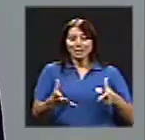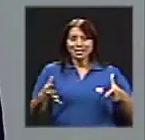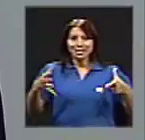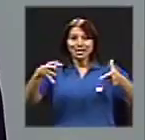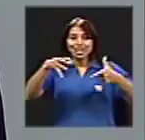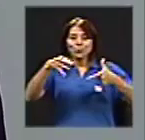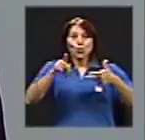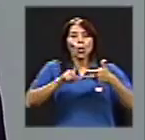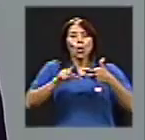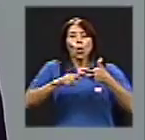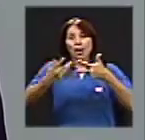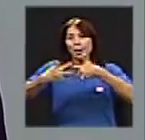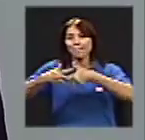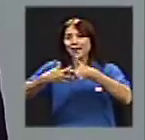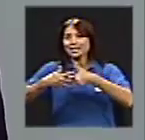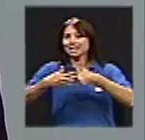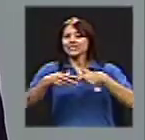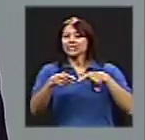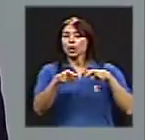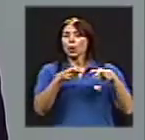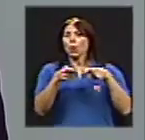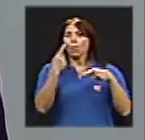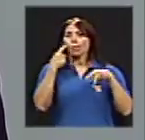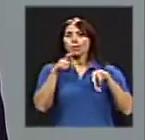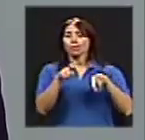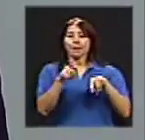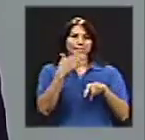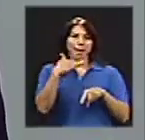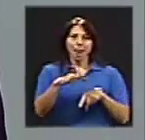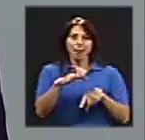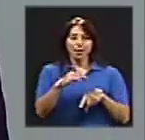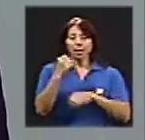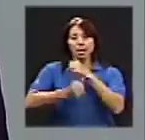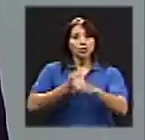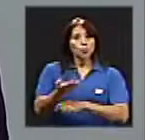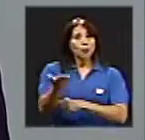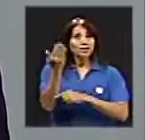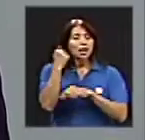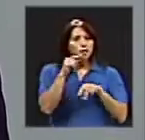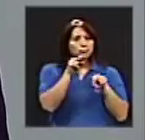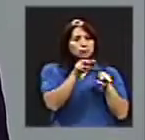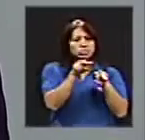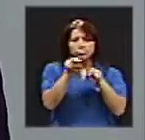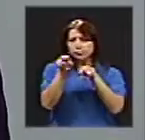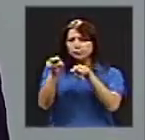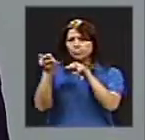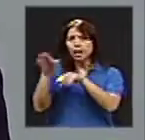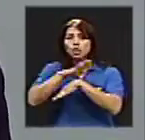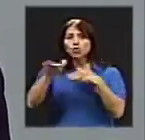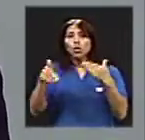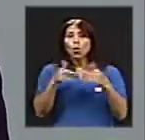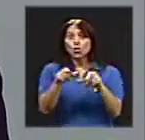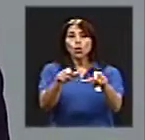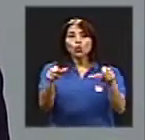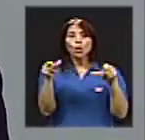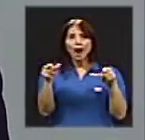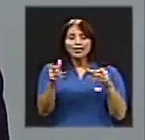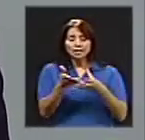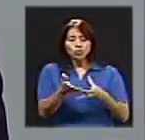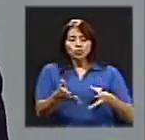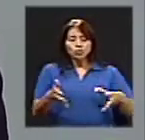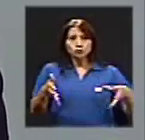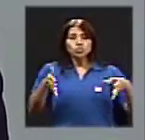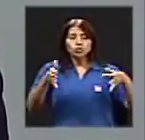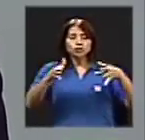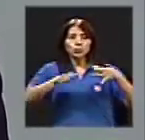año pasado se hizo una revisión completa de todas las envasadoras de gas que había en el país y una cantidad importante de